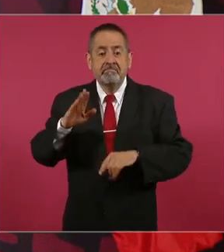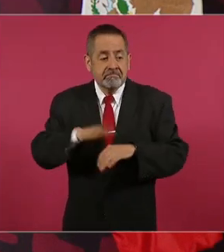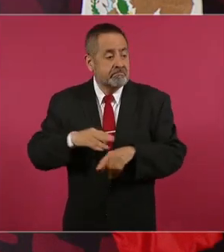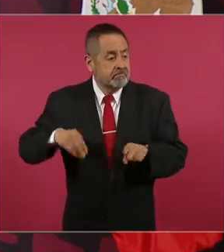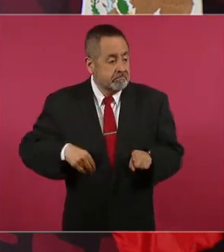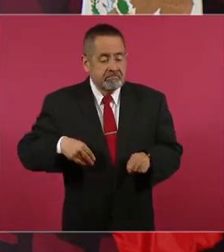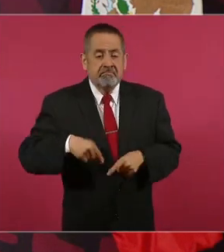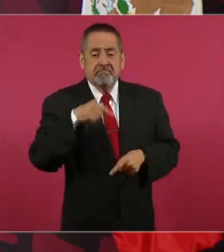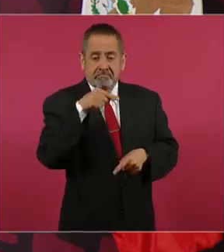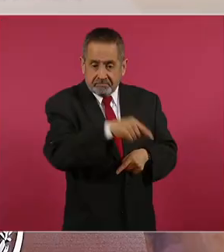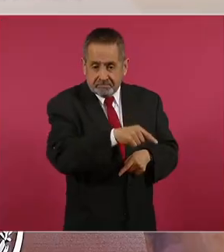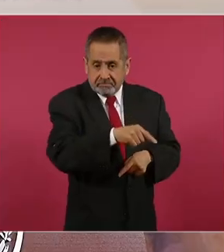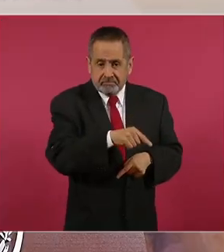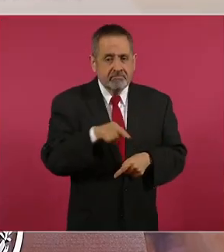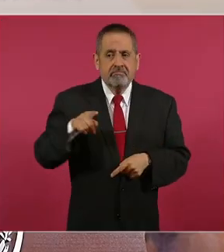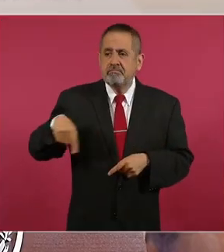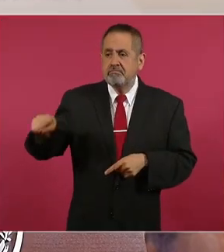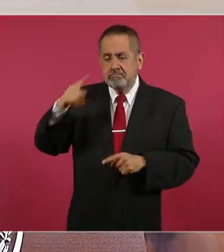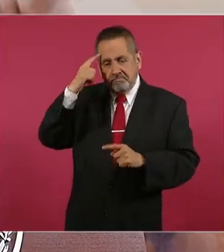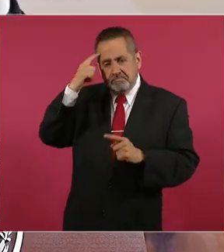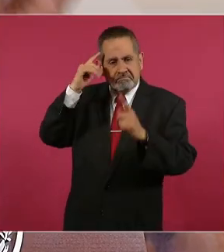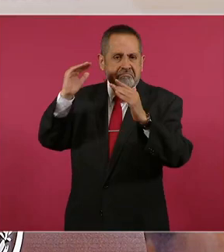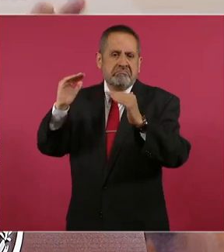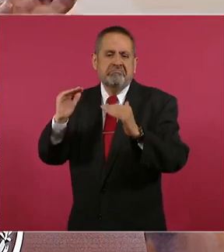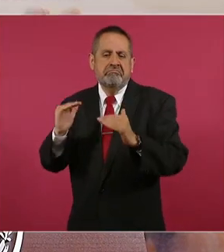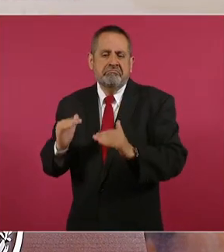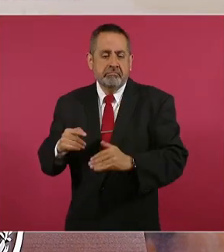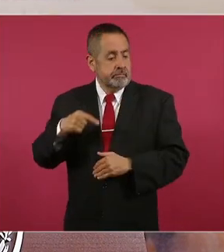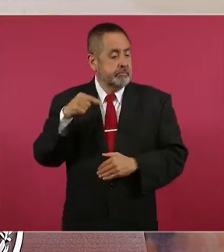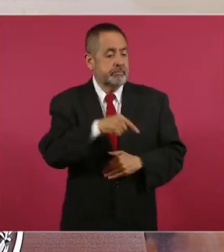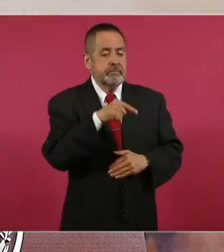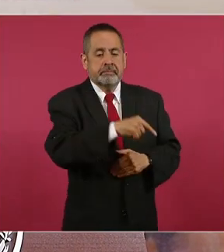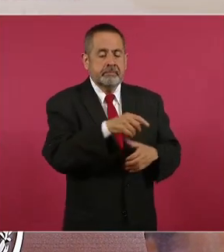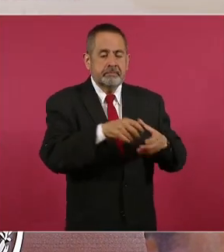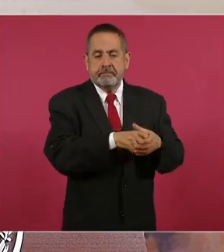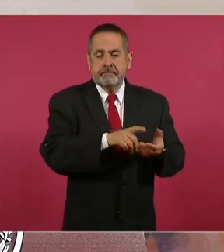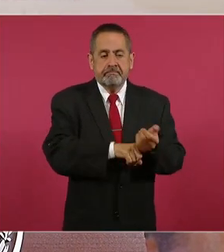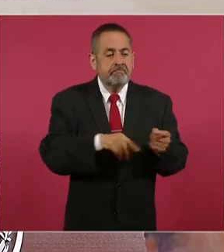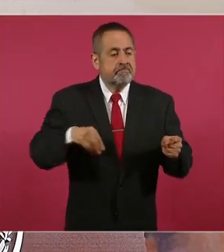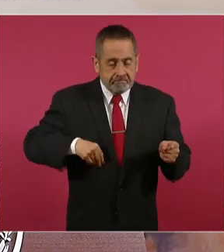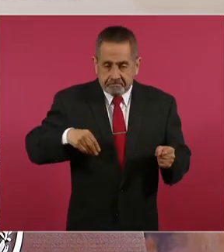la decadencia, que es más que una crisis.